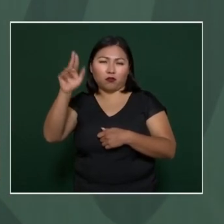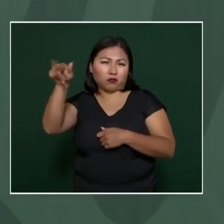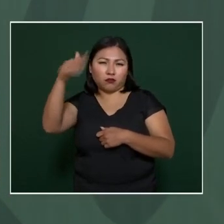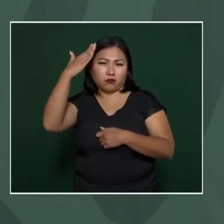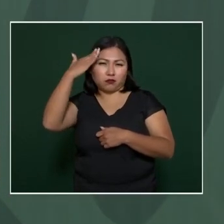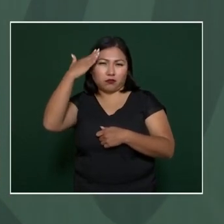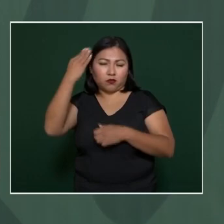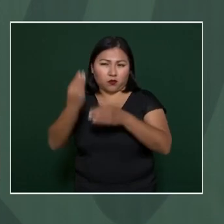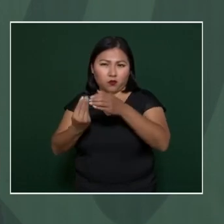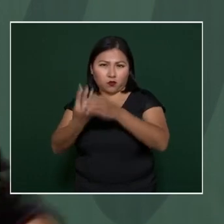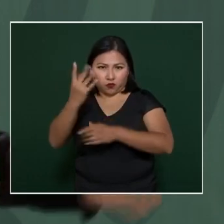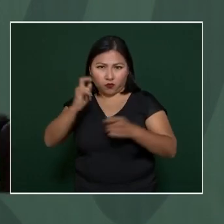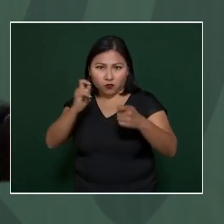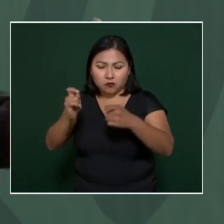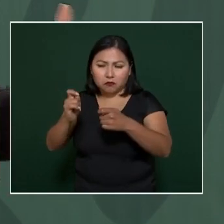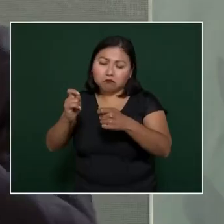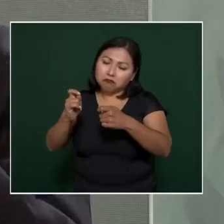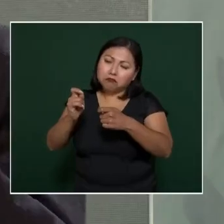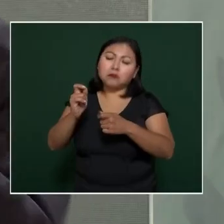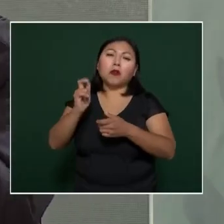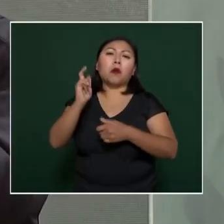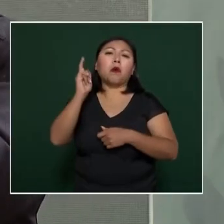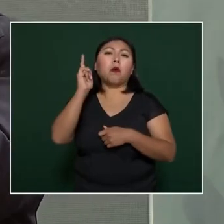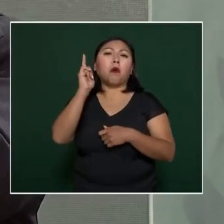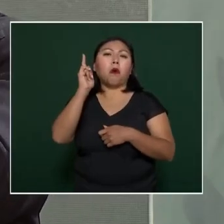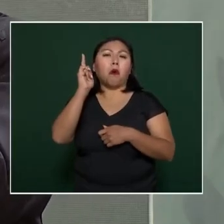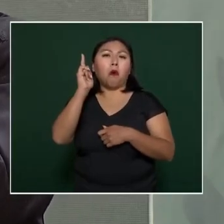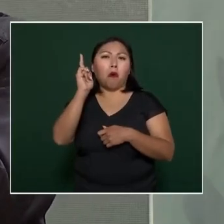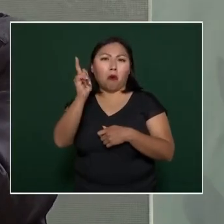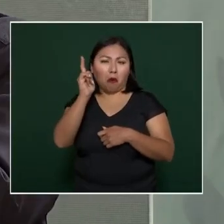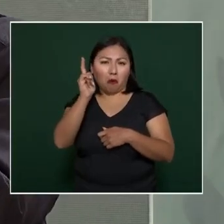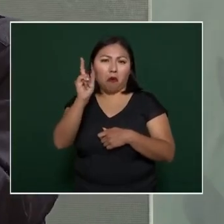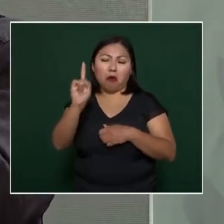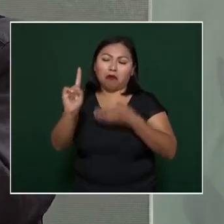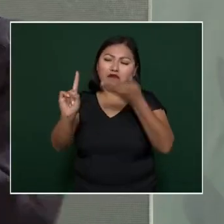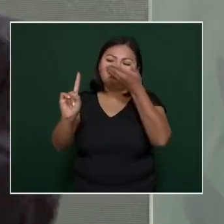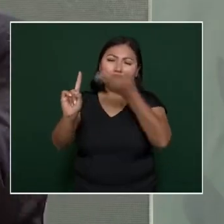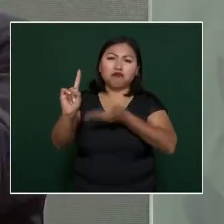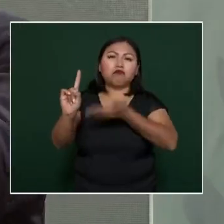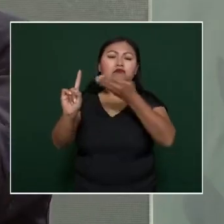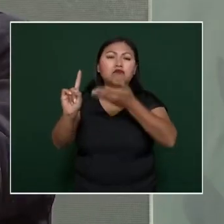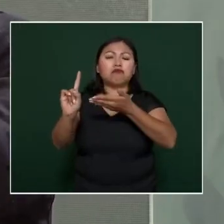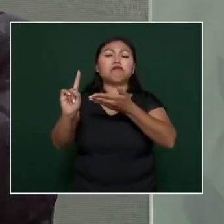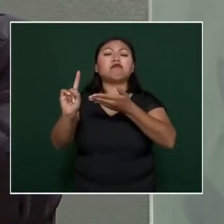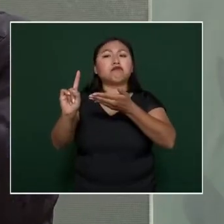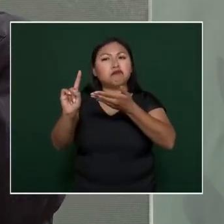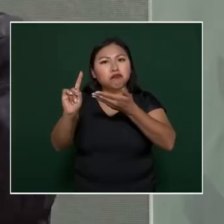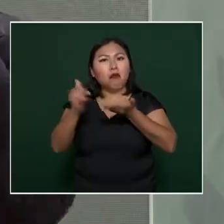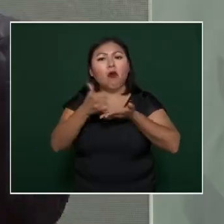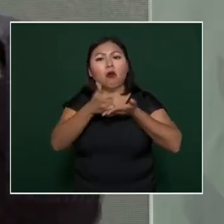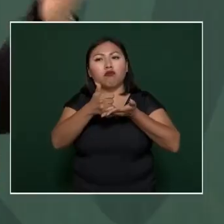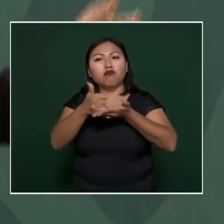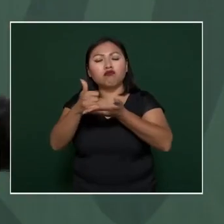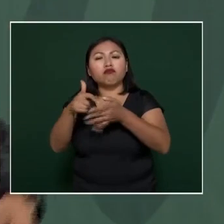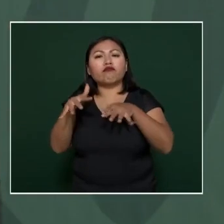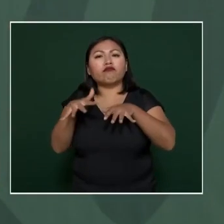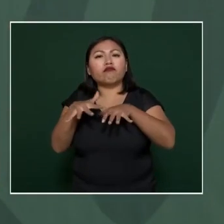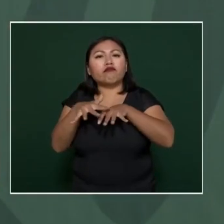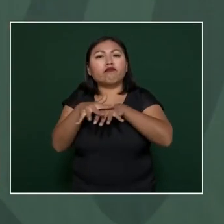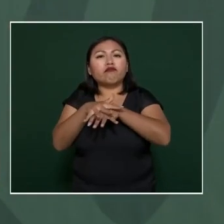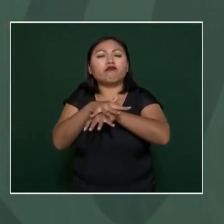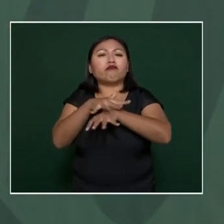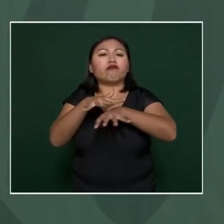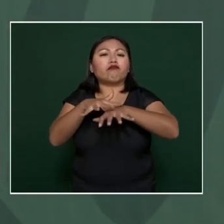eh es nuevo rector es de el grupo que ha